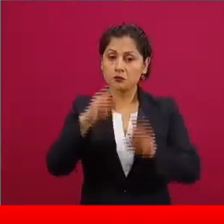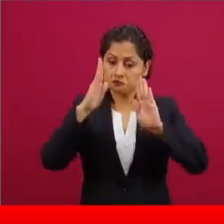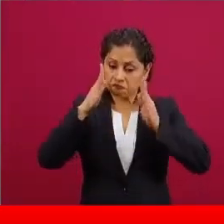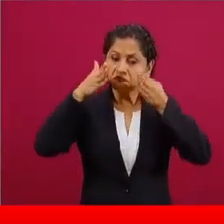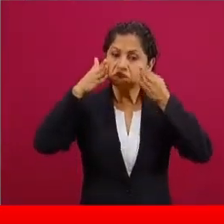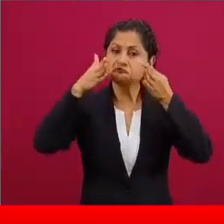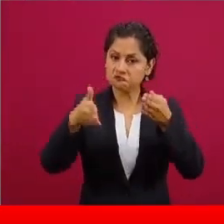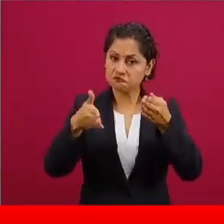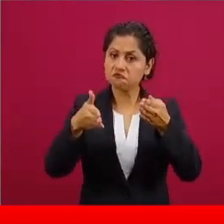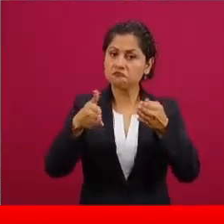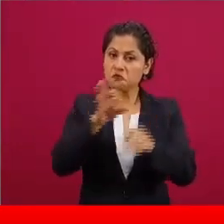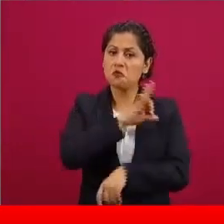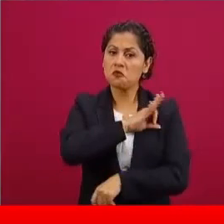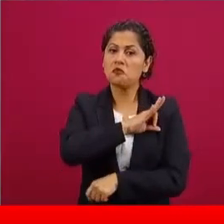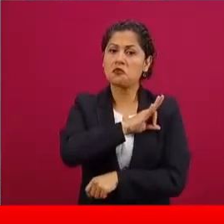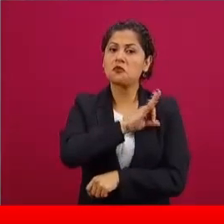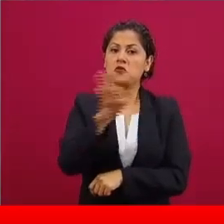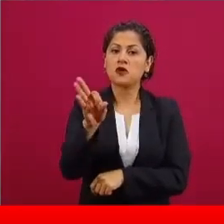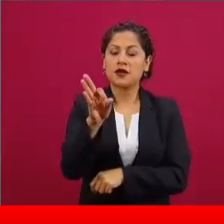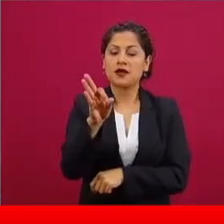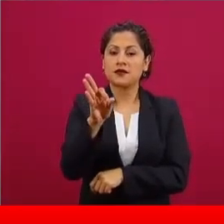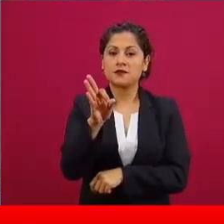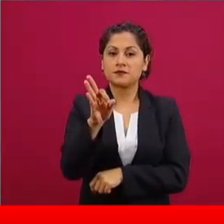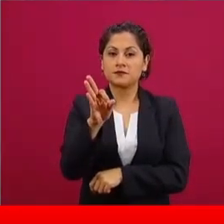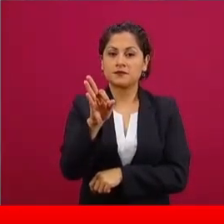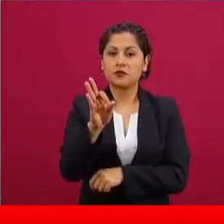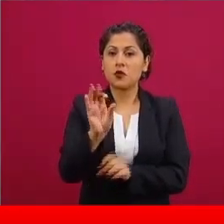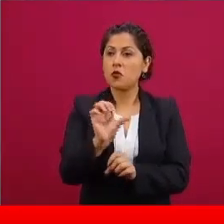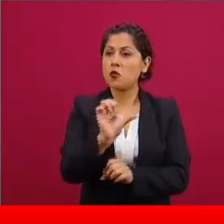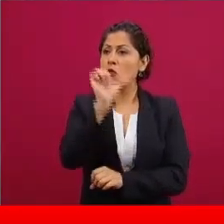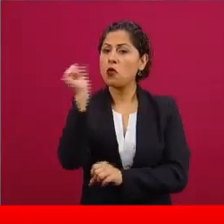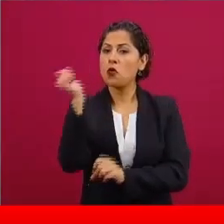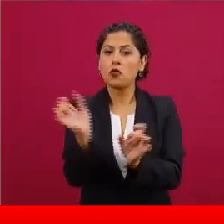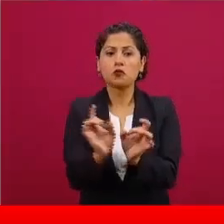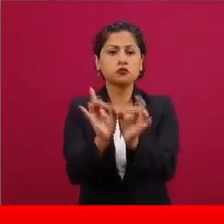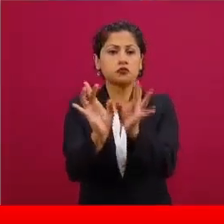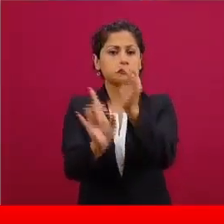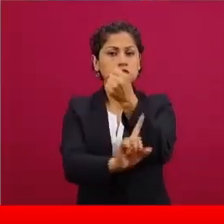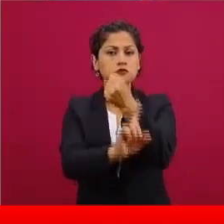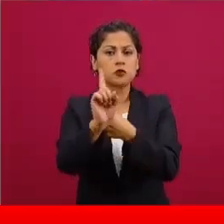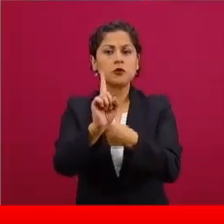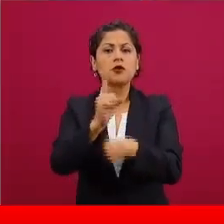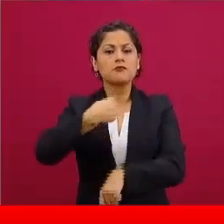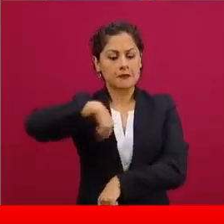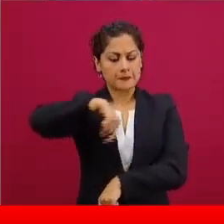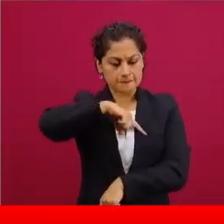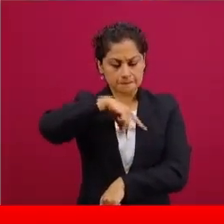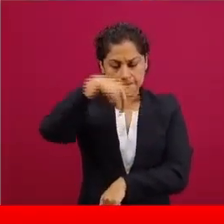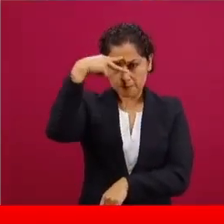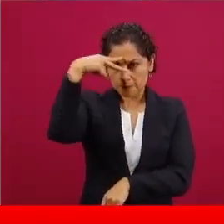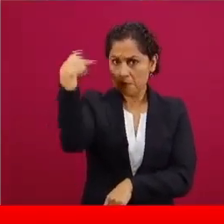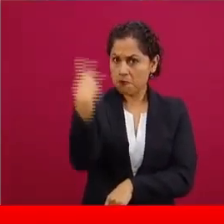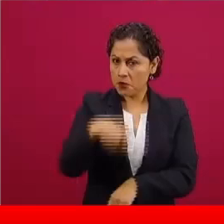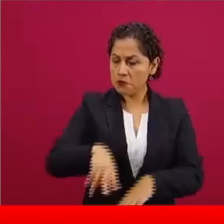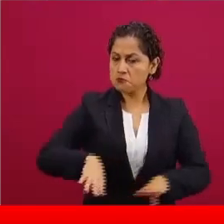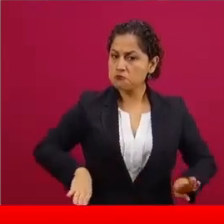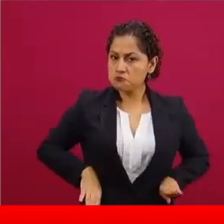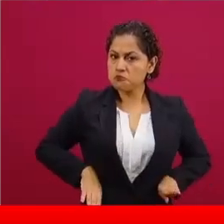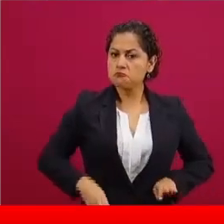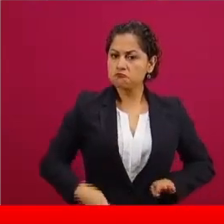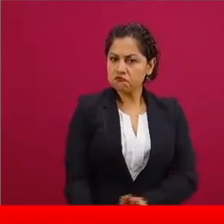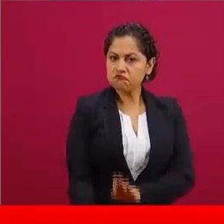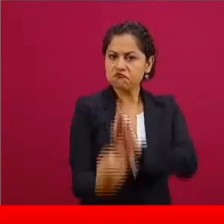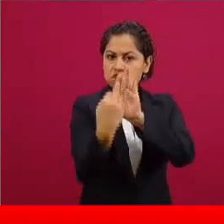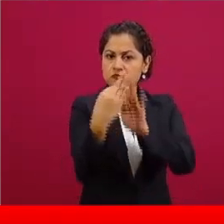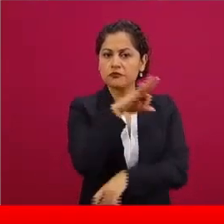cualquier tipo de crisis siempre y cuando no se permita